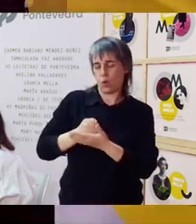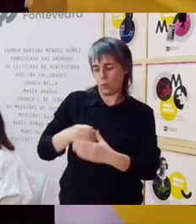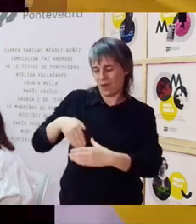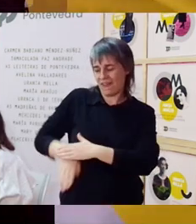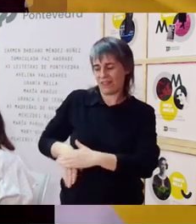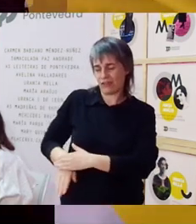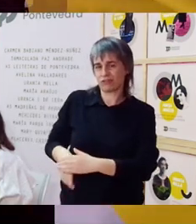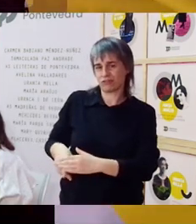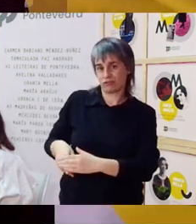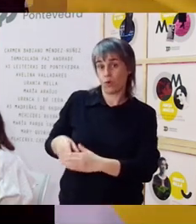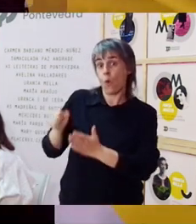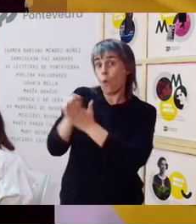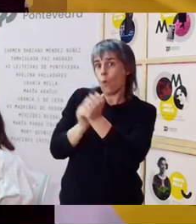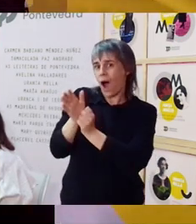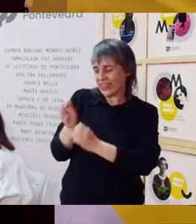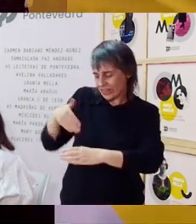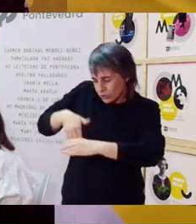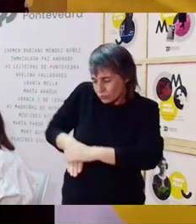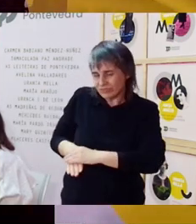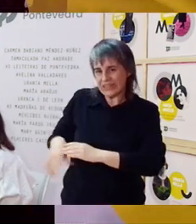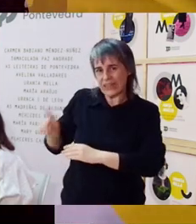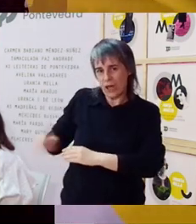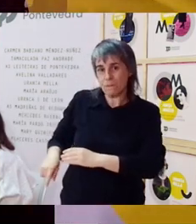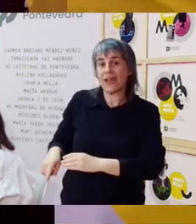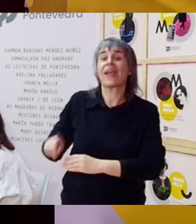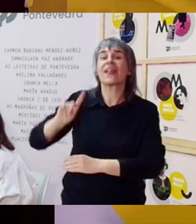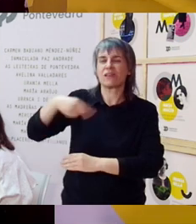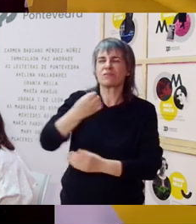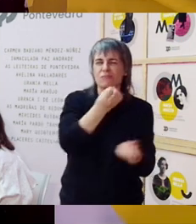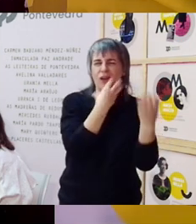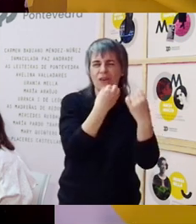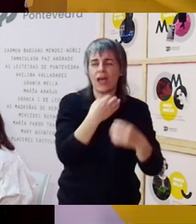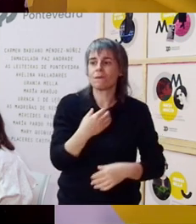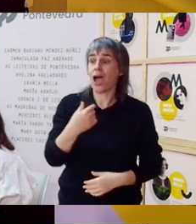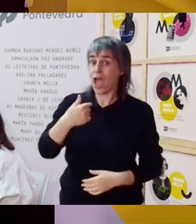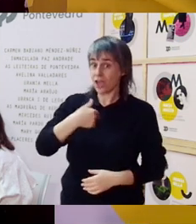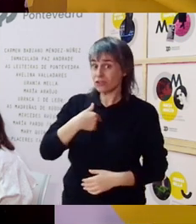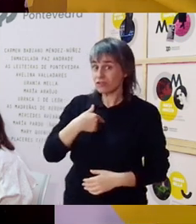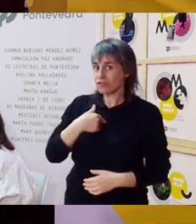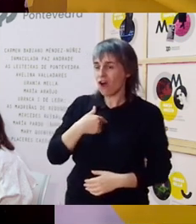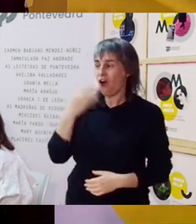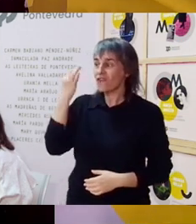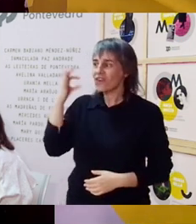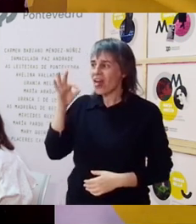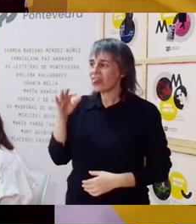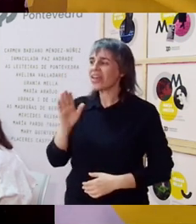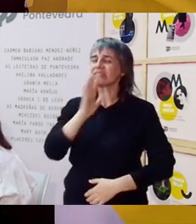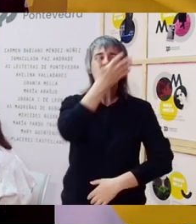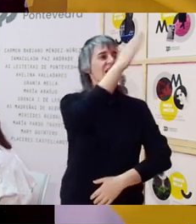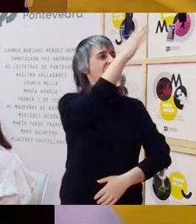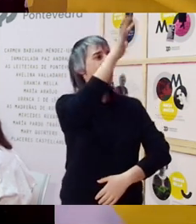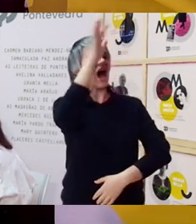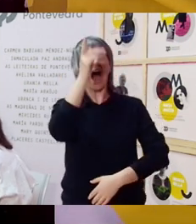con estes guantes blancos fui saludando a todos os franceses que yo creían que yo era Dolores Ibarruri.